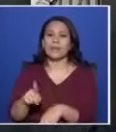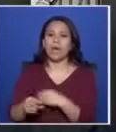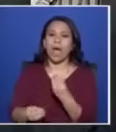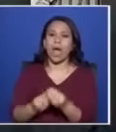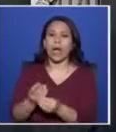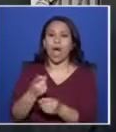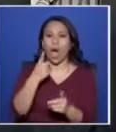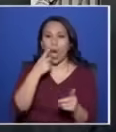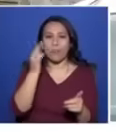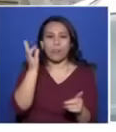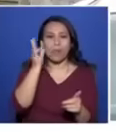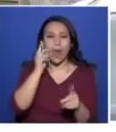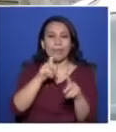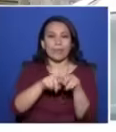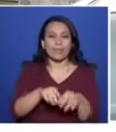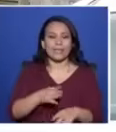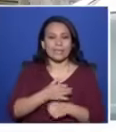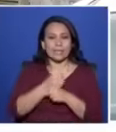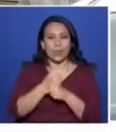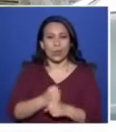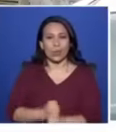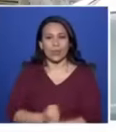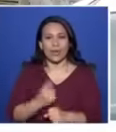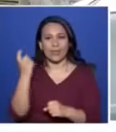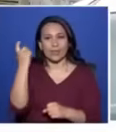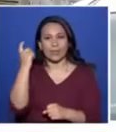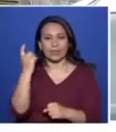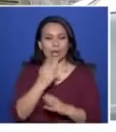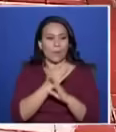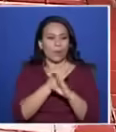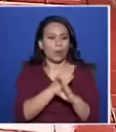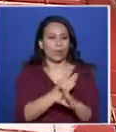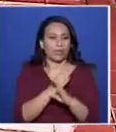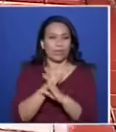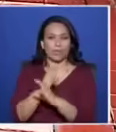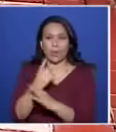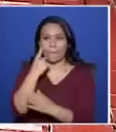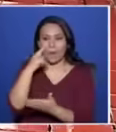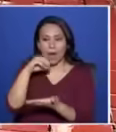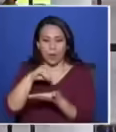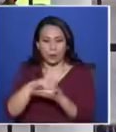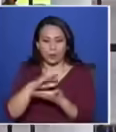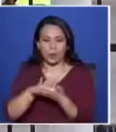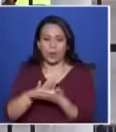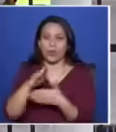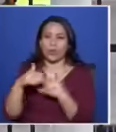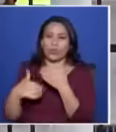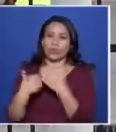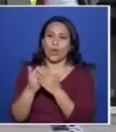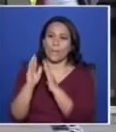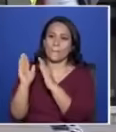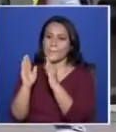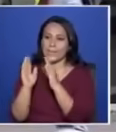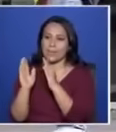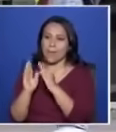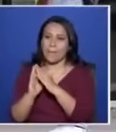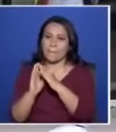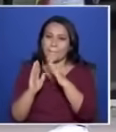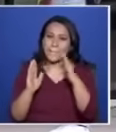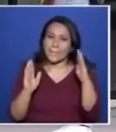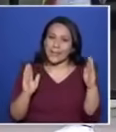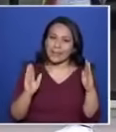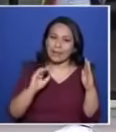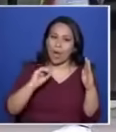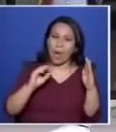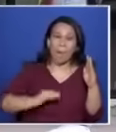sexo, edad, nivel de seguridad, necesidad de protección, para que cumplan la pena en los pabellones de mínima, mediana o máxima